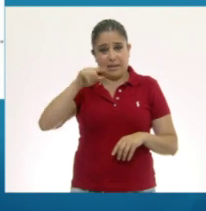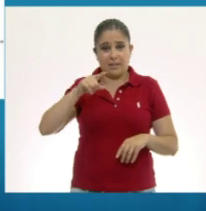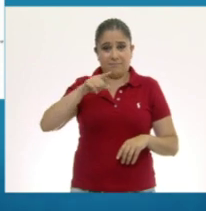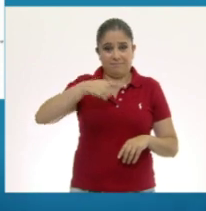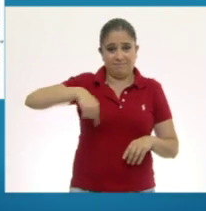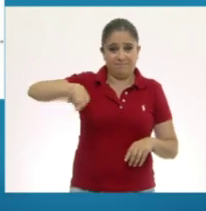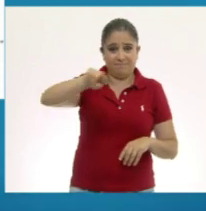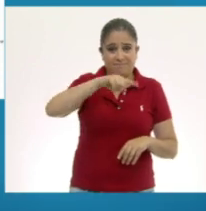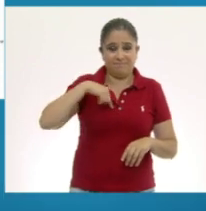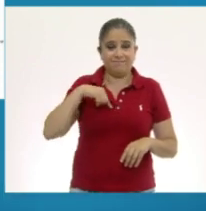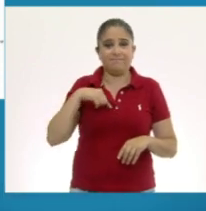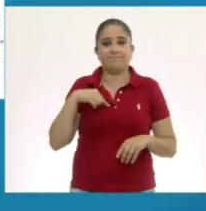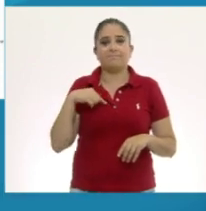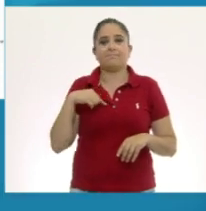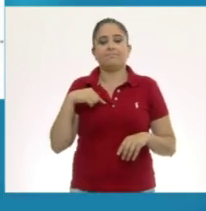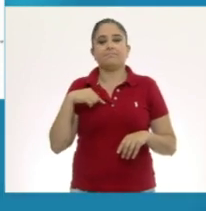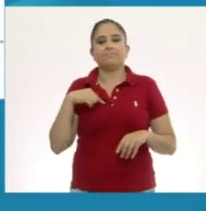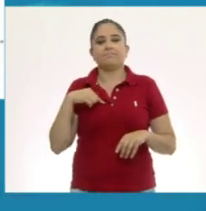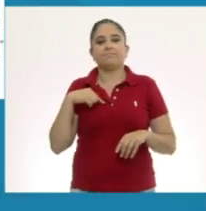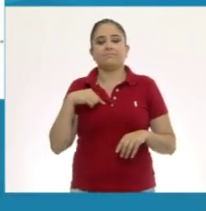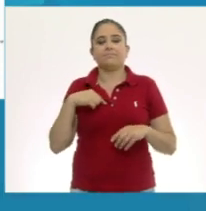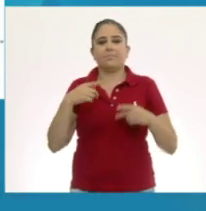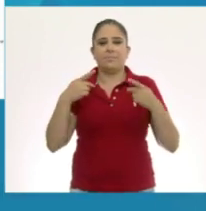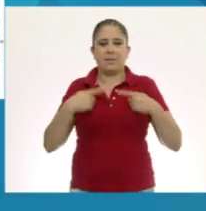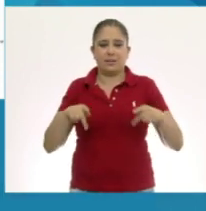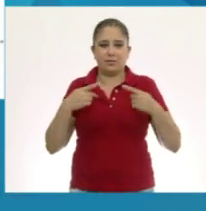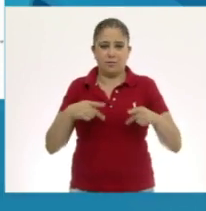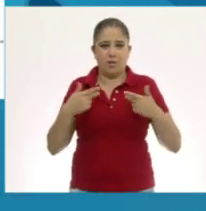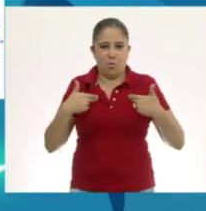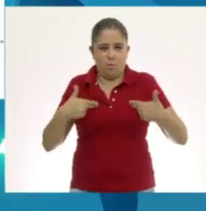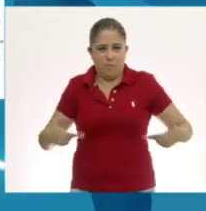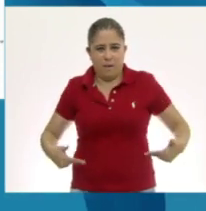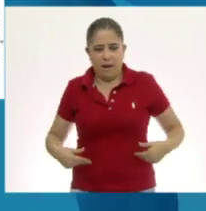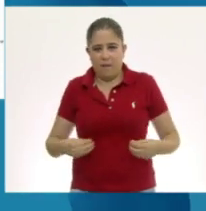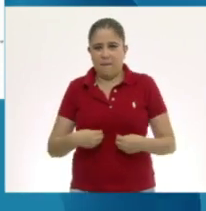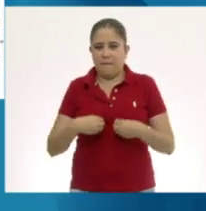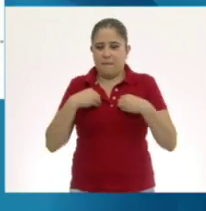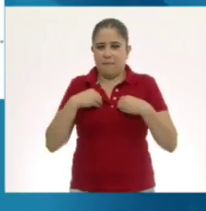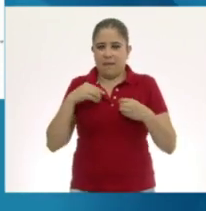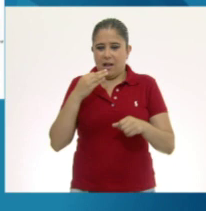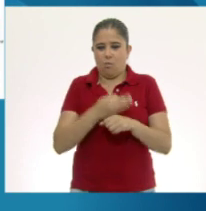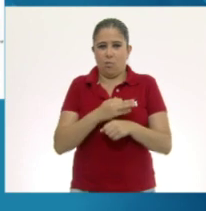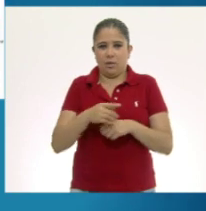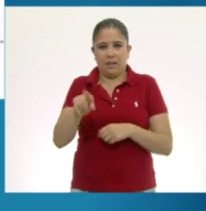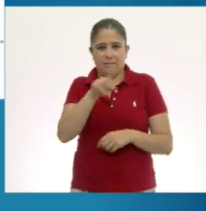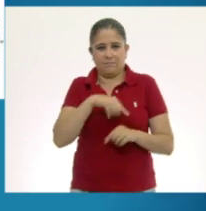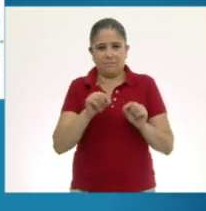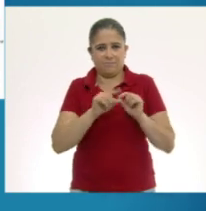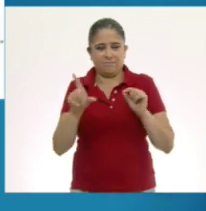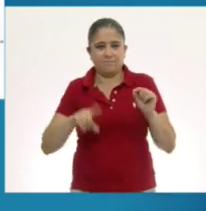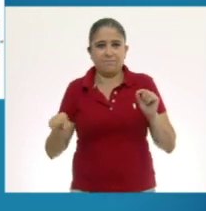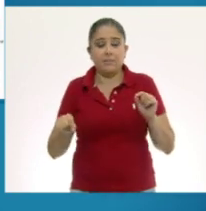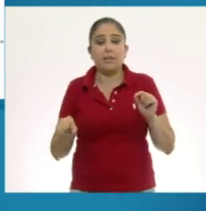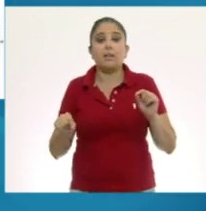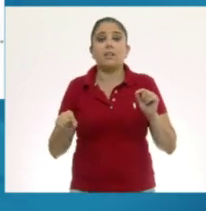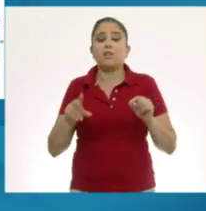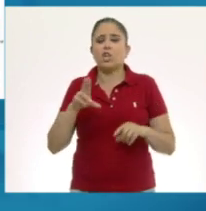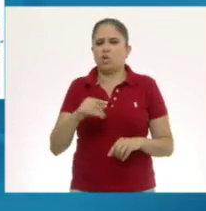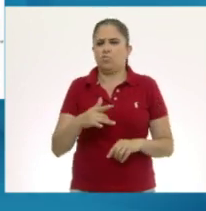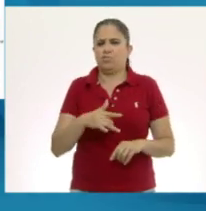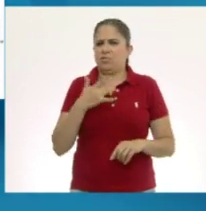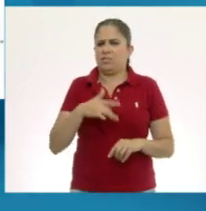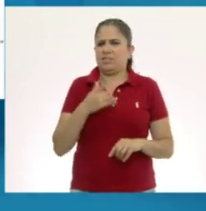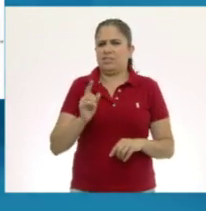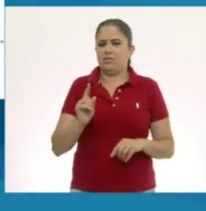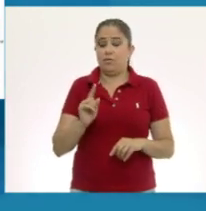nosotros, para los seres humanos que estamos viviendo en la actualidad, no es tan perceptible,